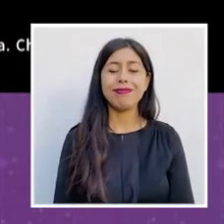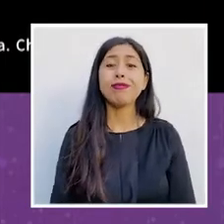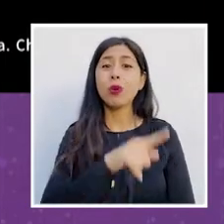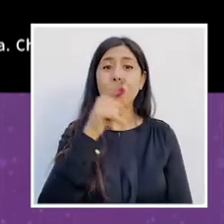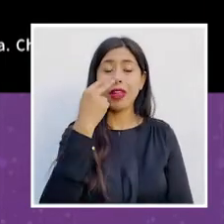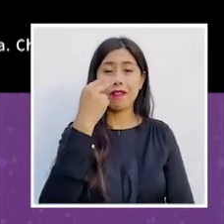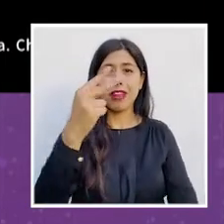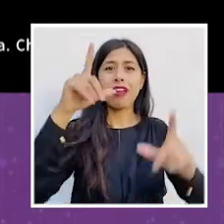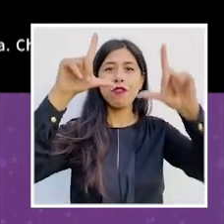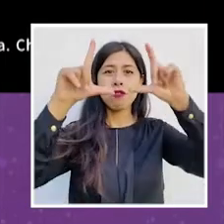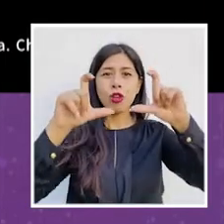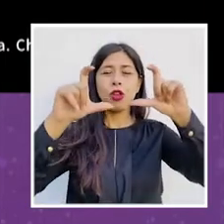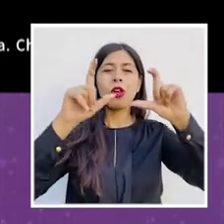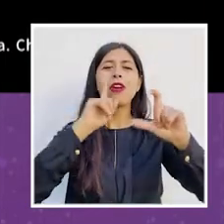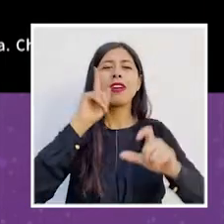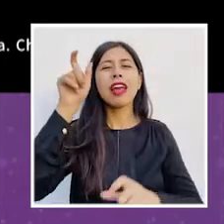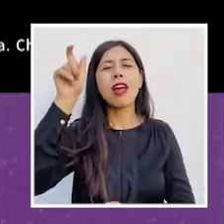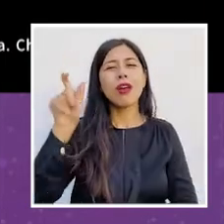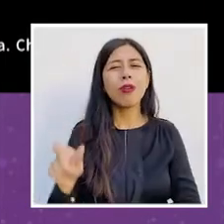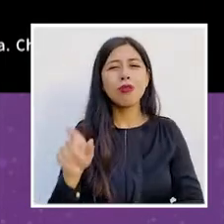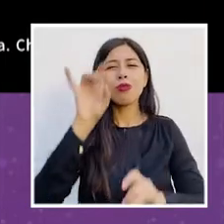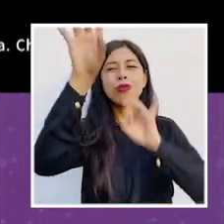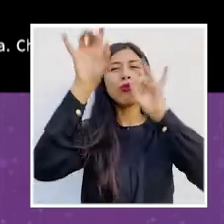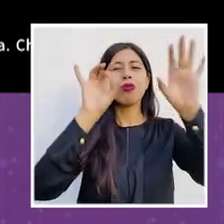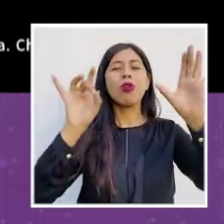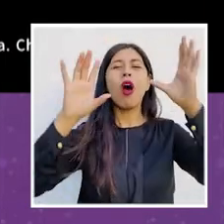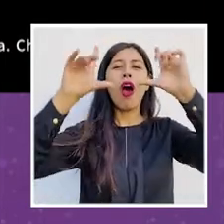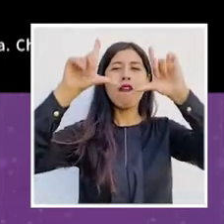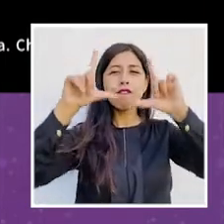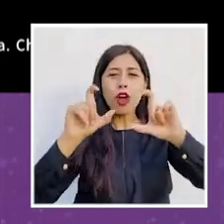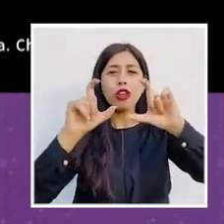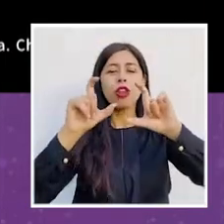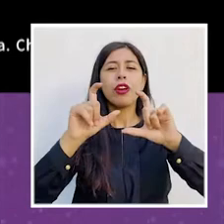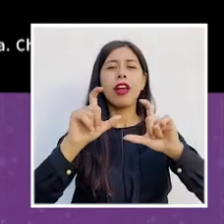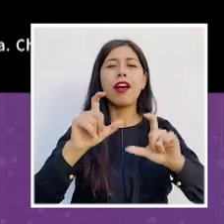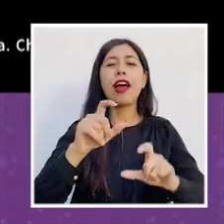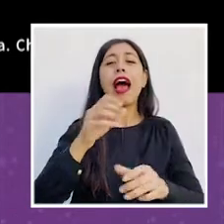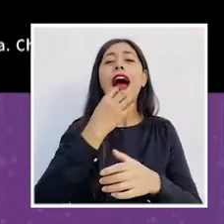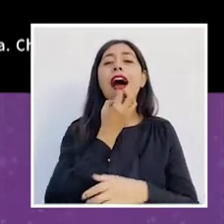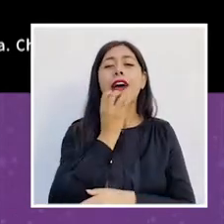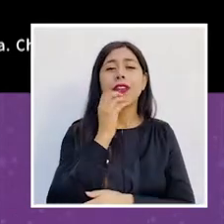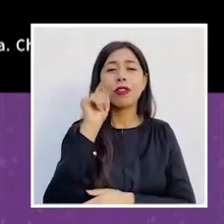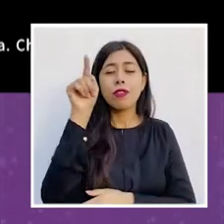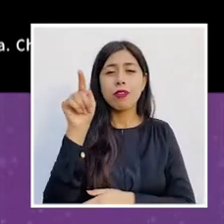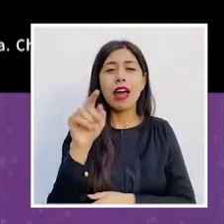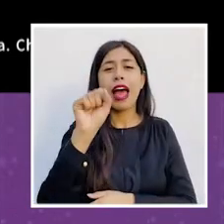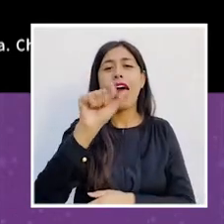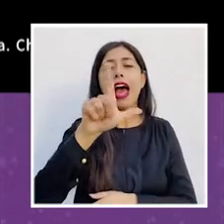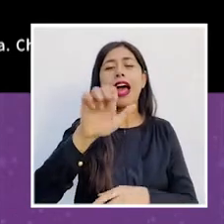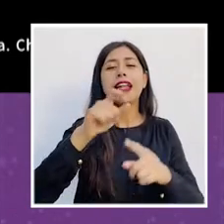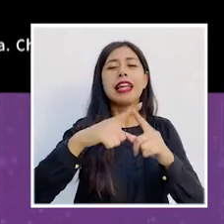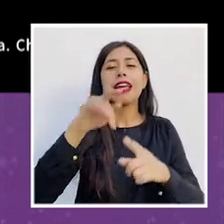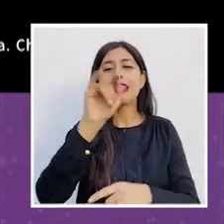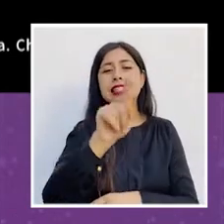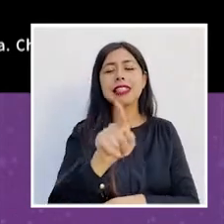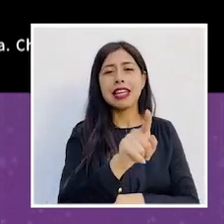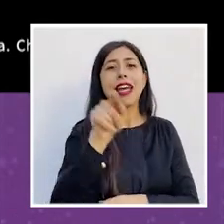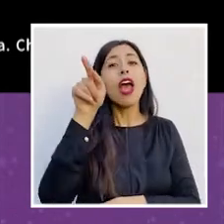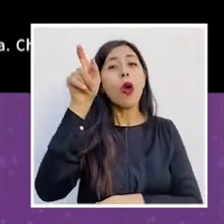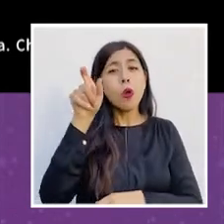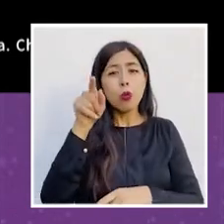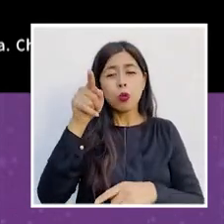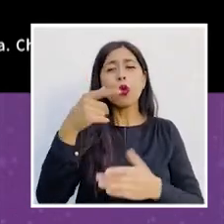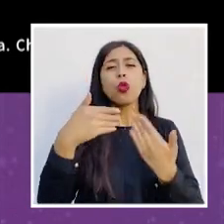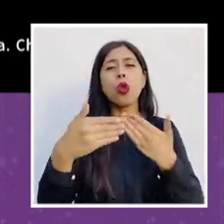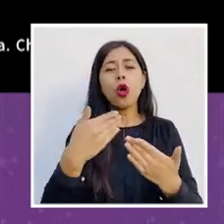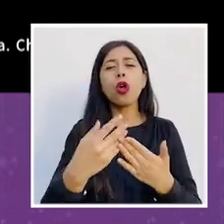Aquí pueden ver una fotografía tomada por el gran astrofotógrafo de Antofagasta. A Alexis Jaldine, el